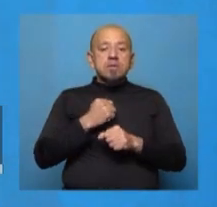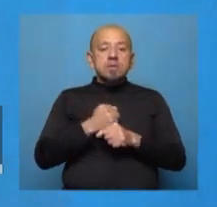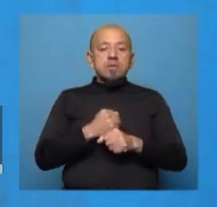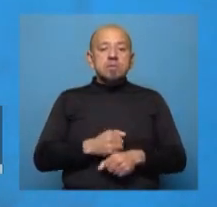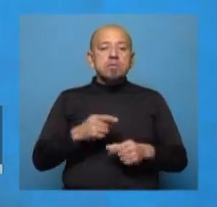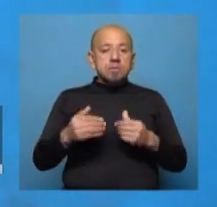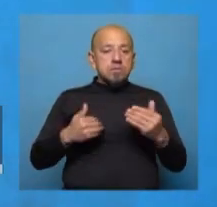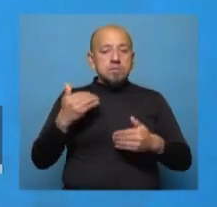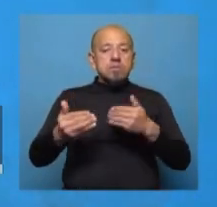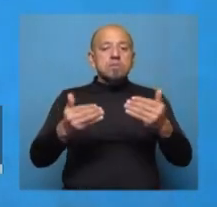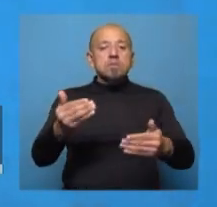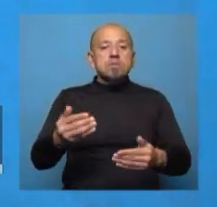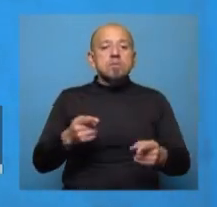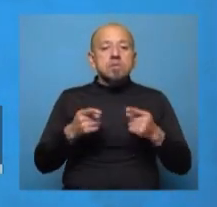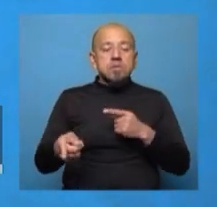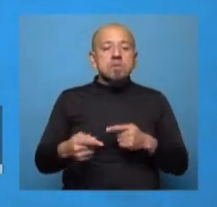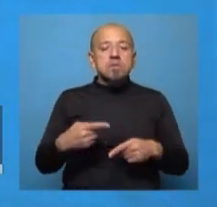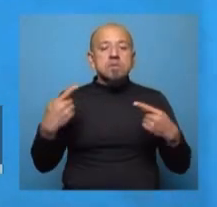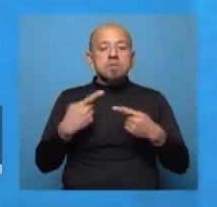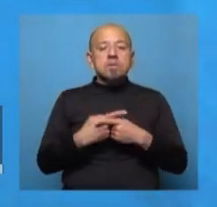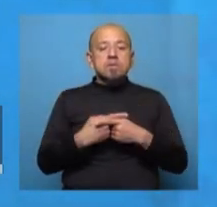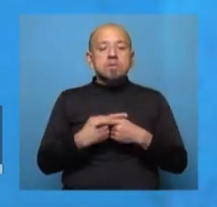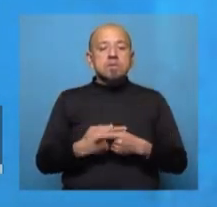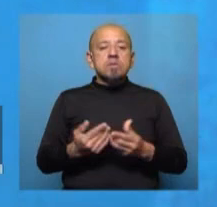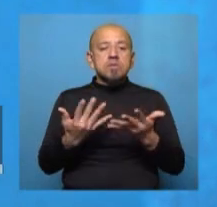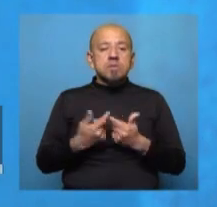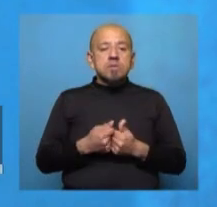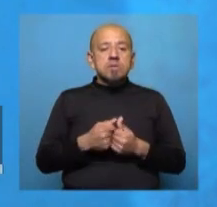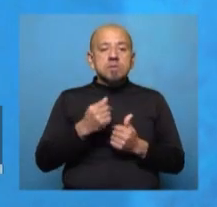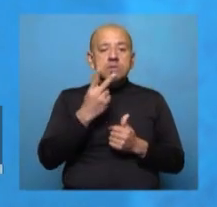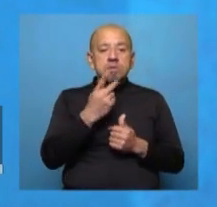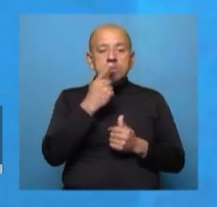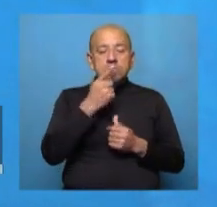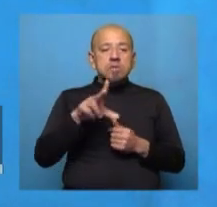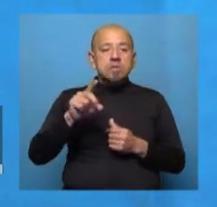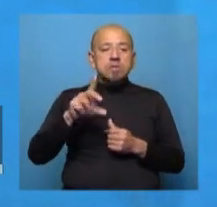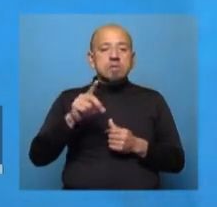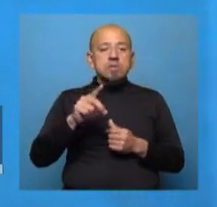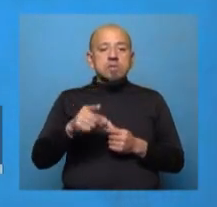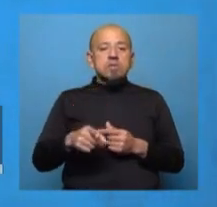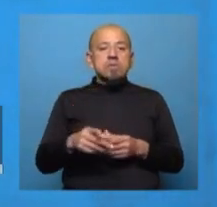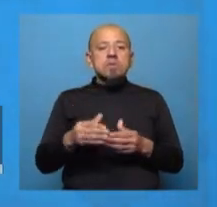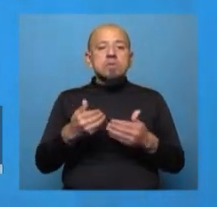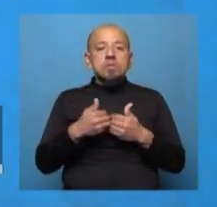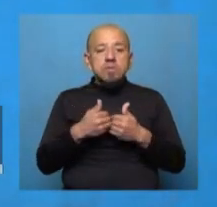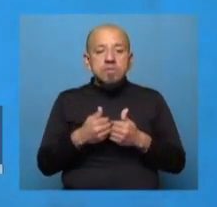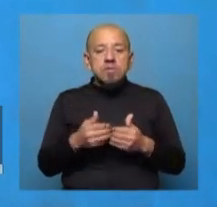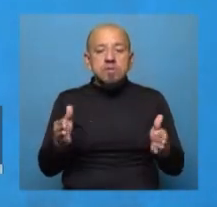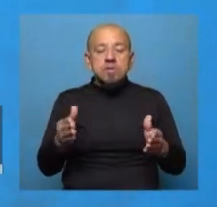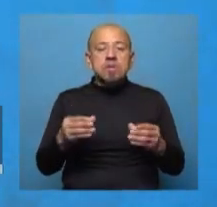camino de llegada a ese partido que vamos a organizar en el 2030 y que empiece a cargar de